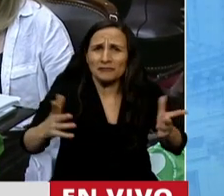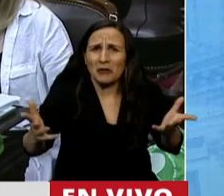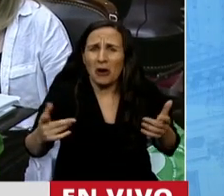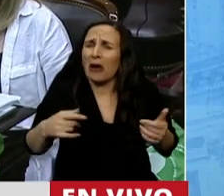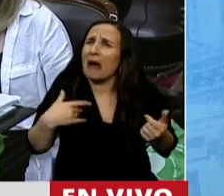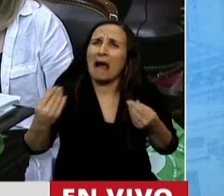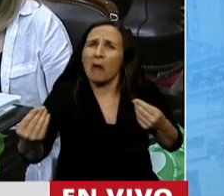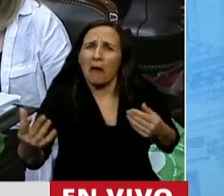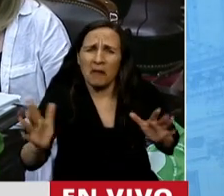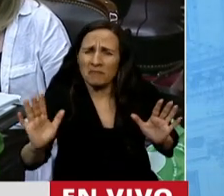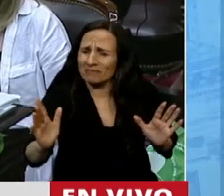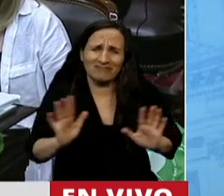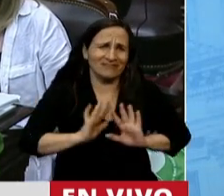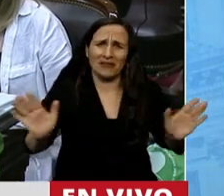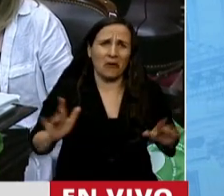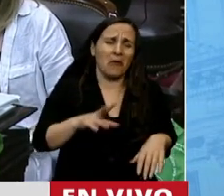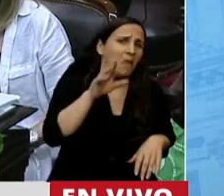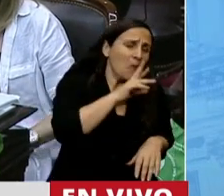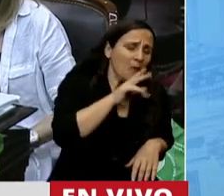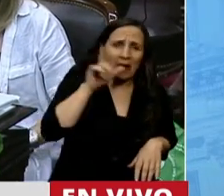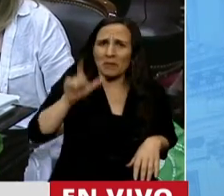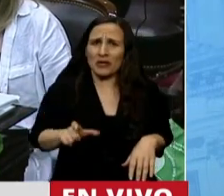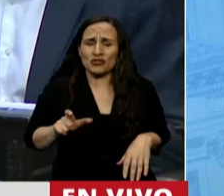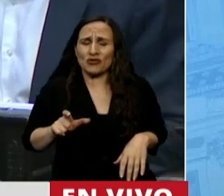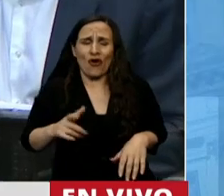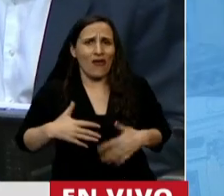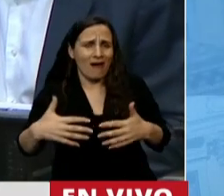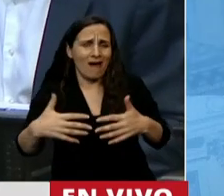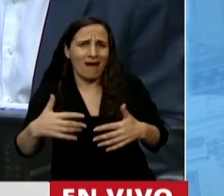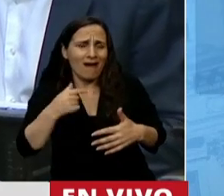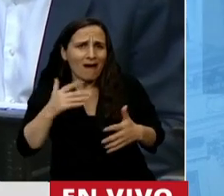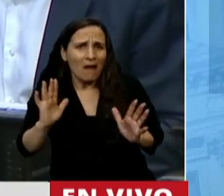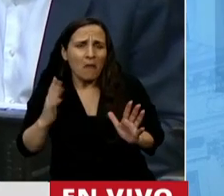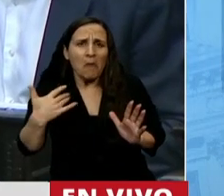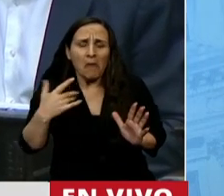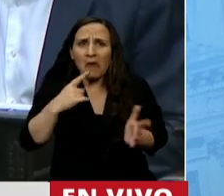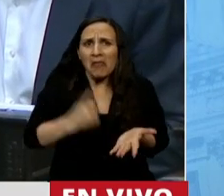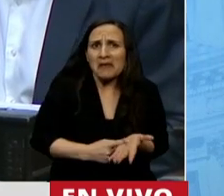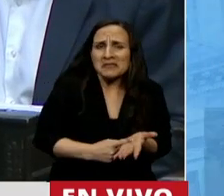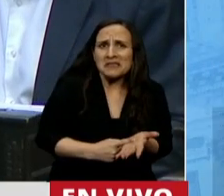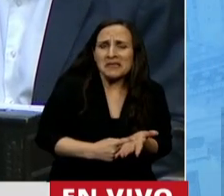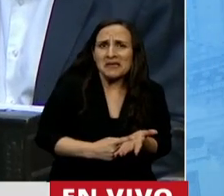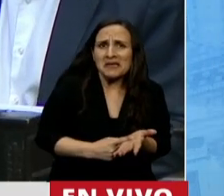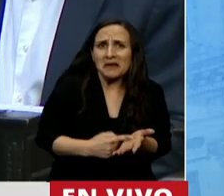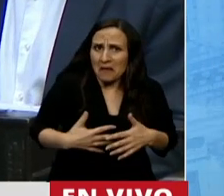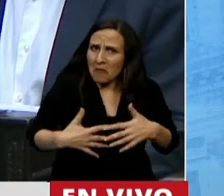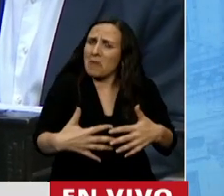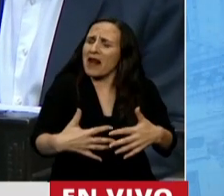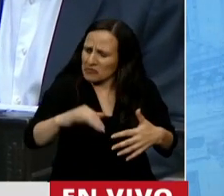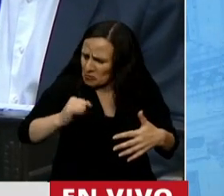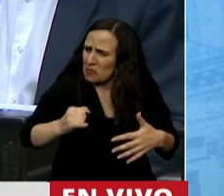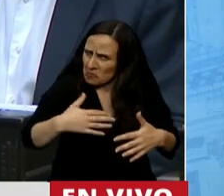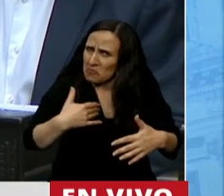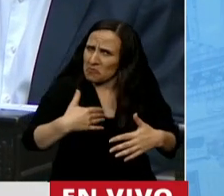una mujer o una persona gestante toma la decisión de continuar con un embarazo